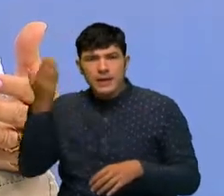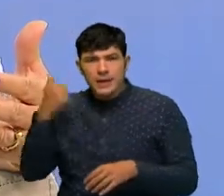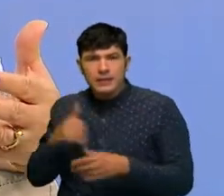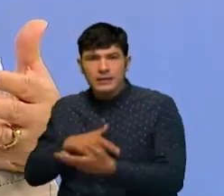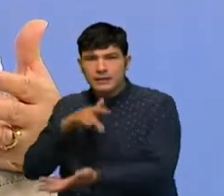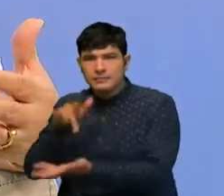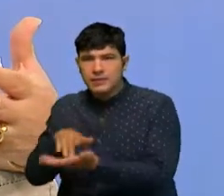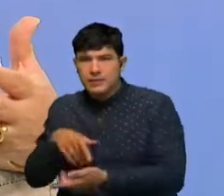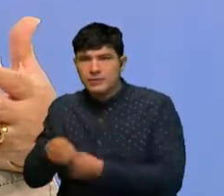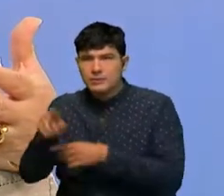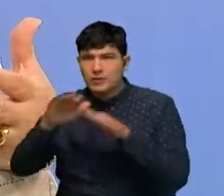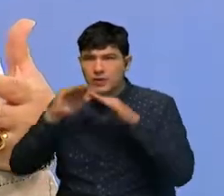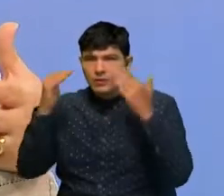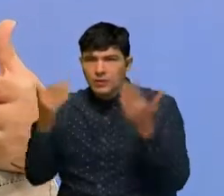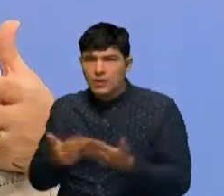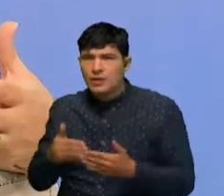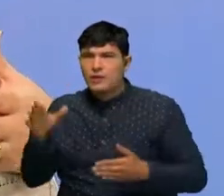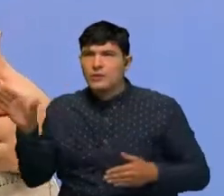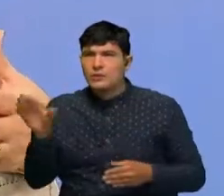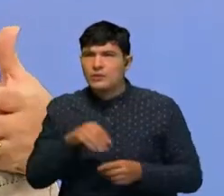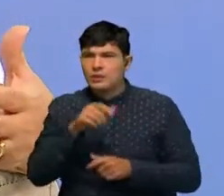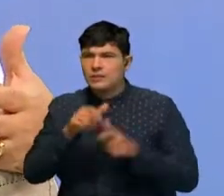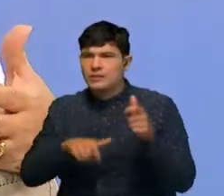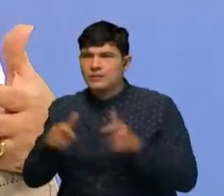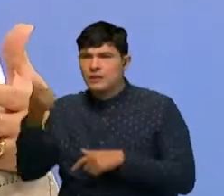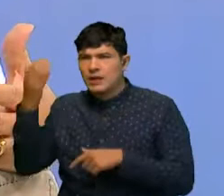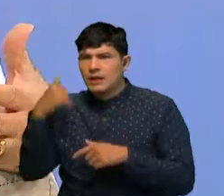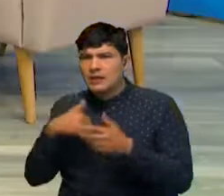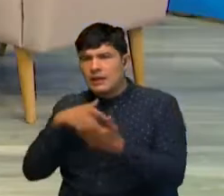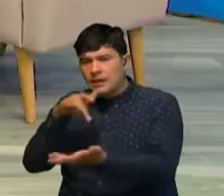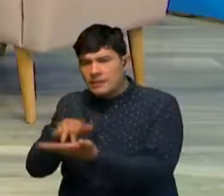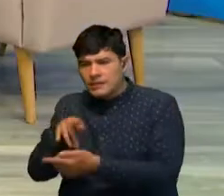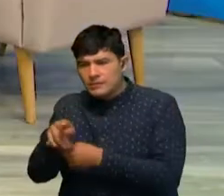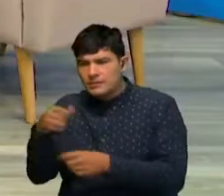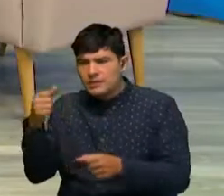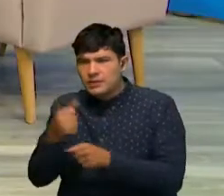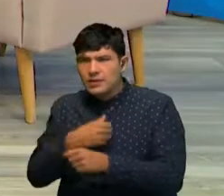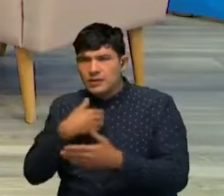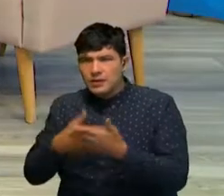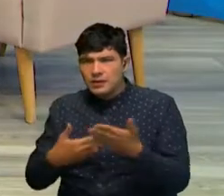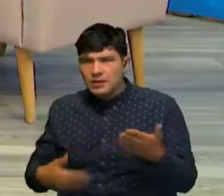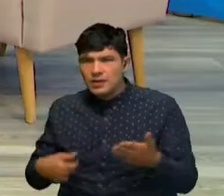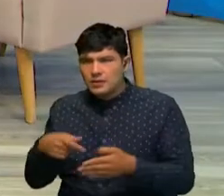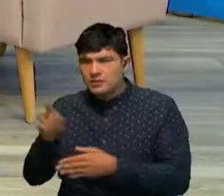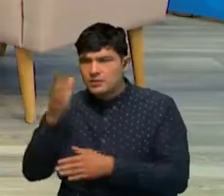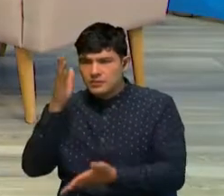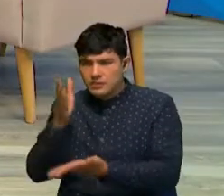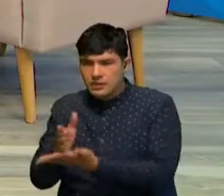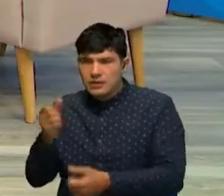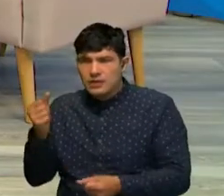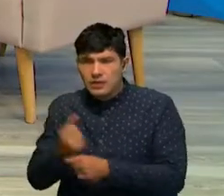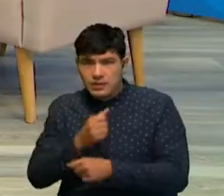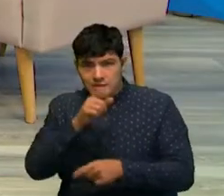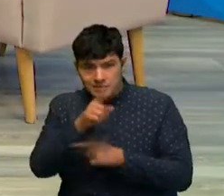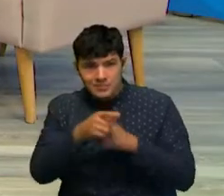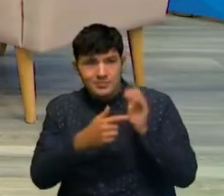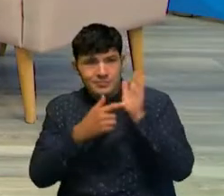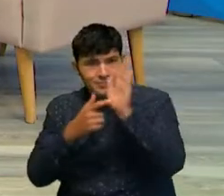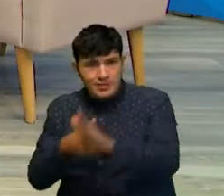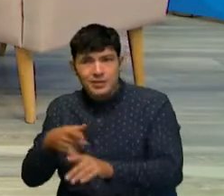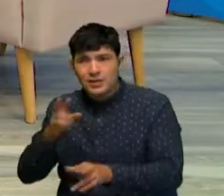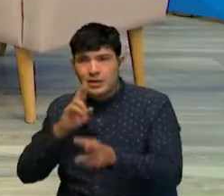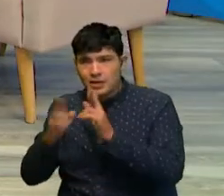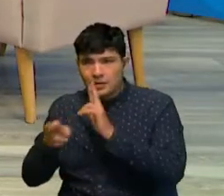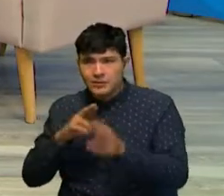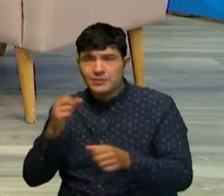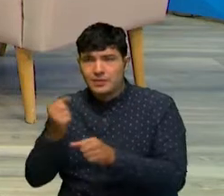personas que la vieron a usted laboral, cumplir el horario. Justificaban que ella estaba allá. Por eso, entonces demuestra la relación laboral en ese caso y